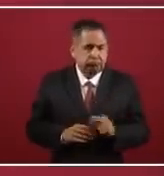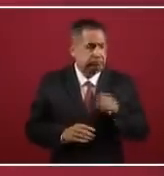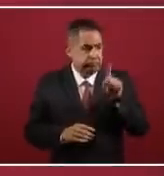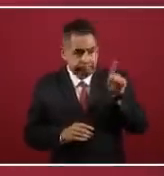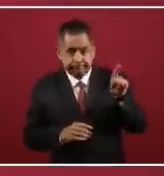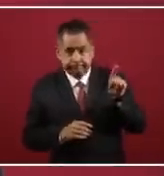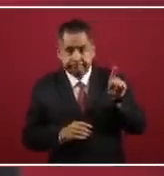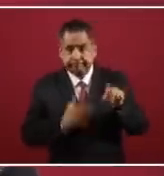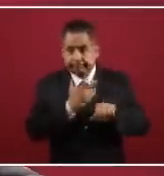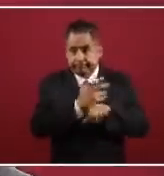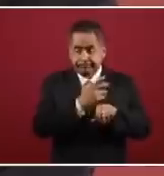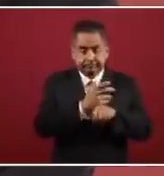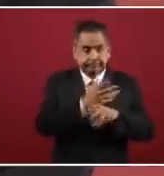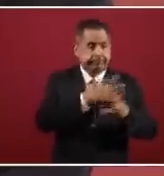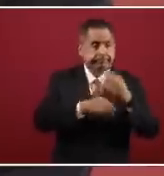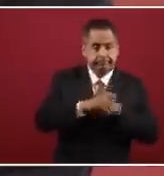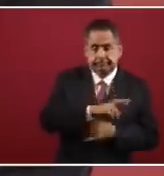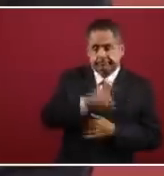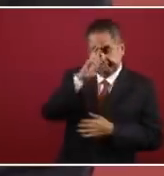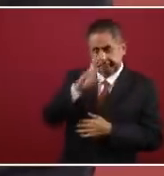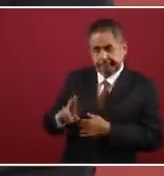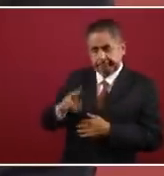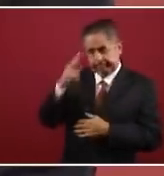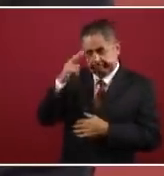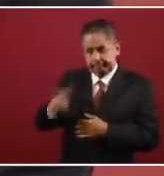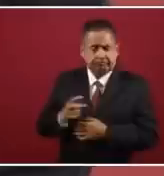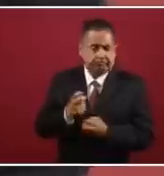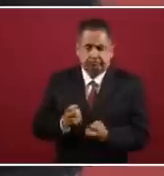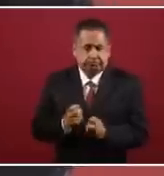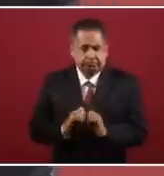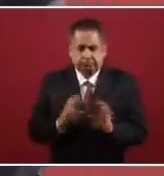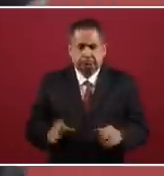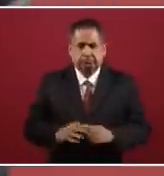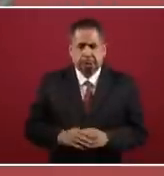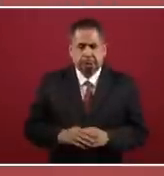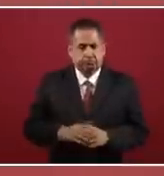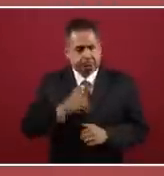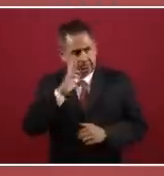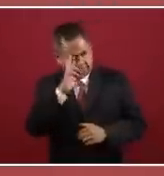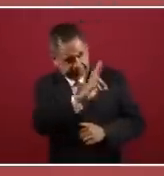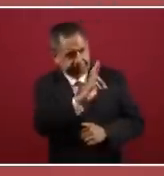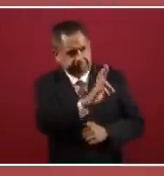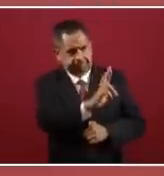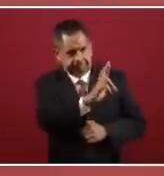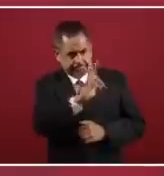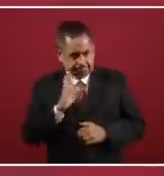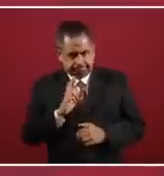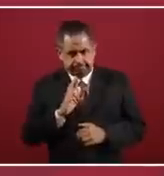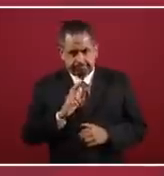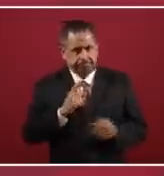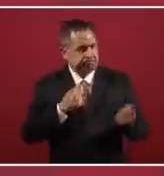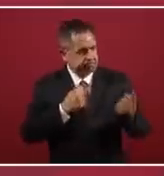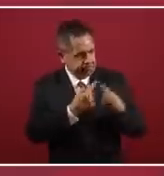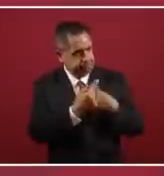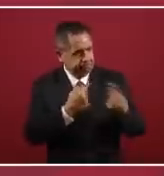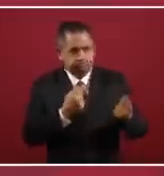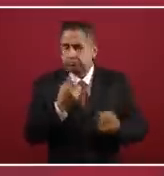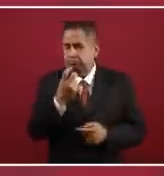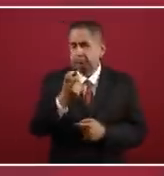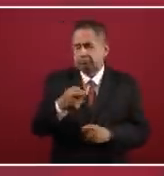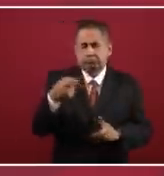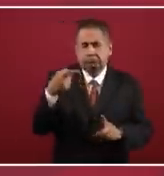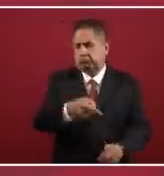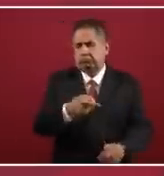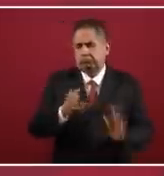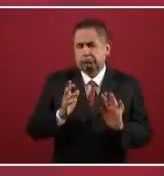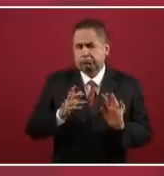ellos nos respetan a nosotros, que hay respeto mutuo. Eso es lo que